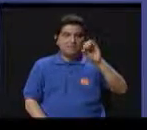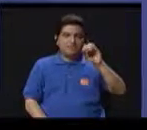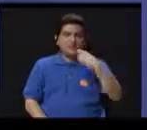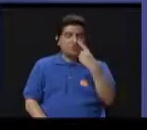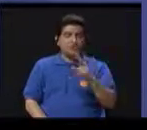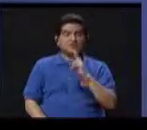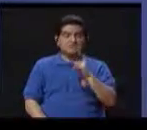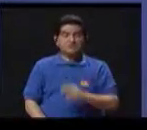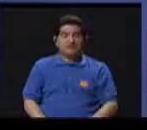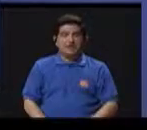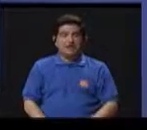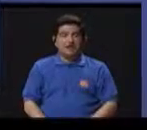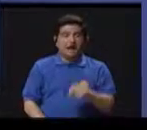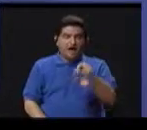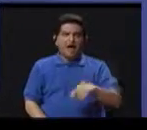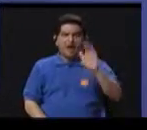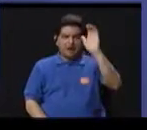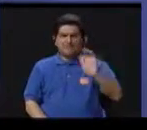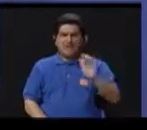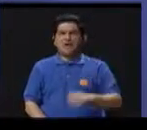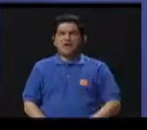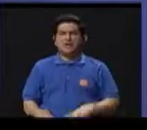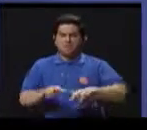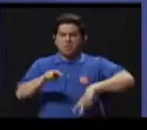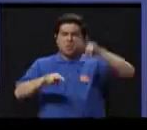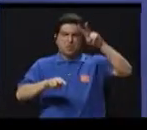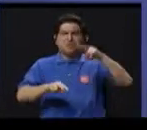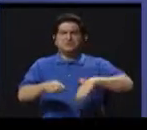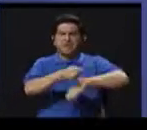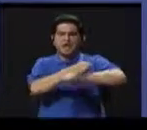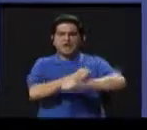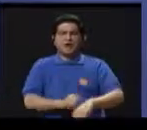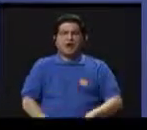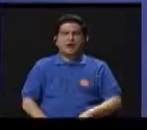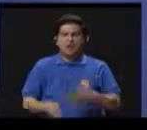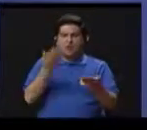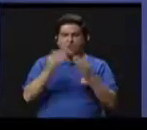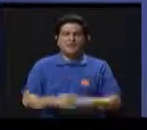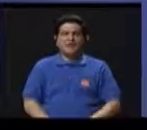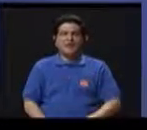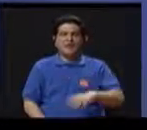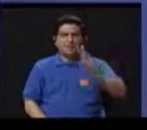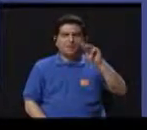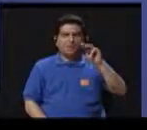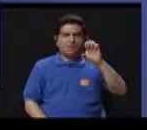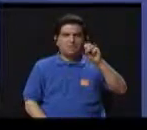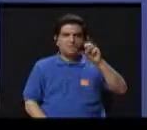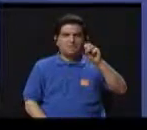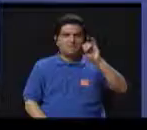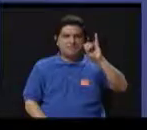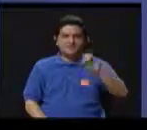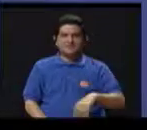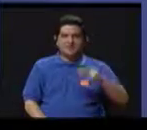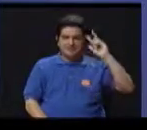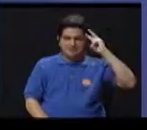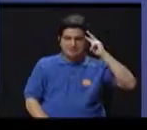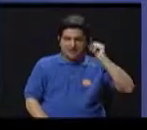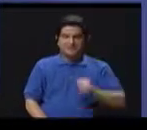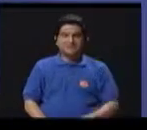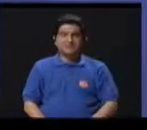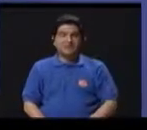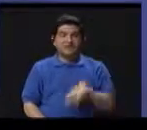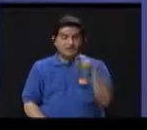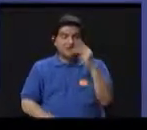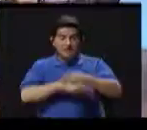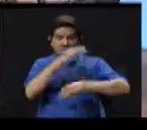es una ventaja en el fútbol, y menciona a Messi. A Messi, claro. Y es muy lindo verlo también como él a su manera toca la pelota y...